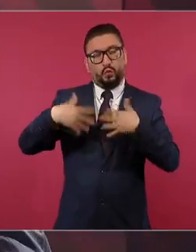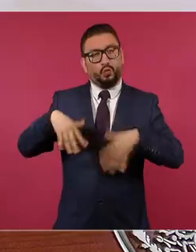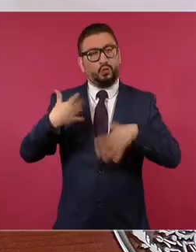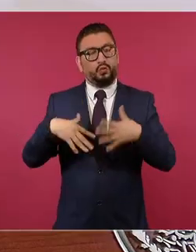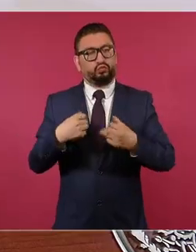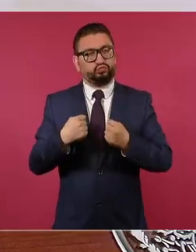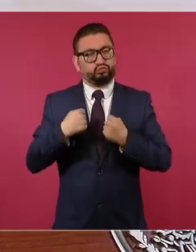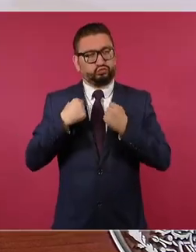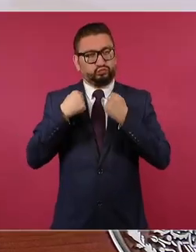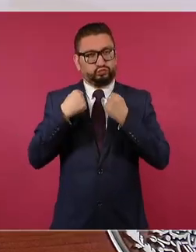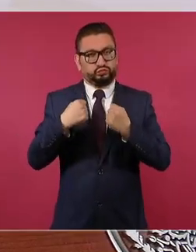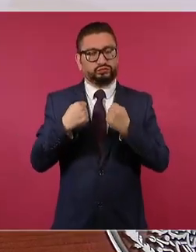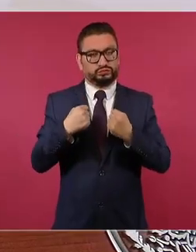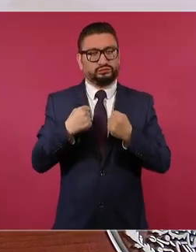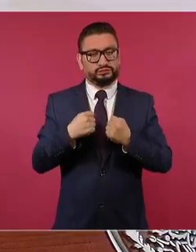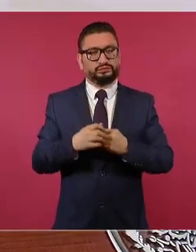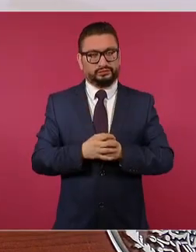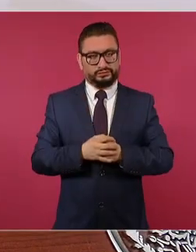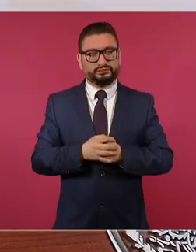que